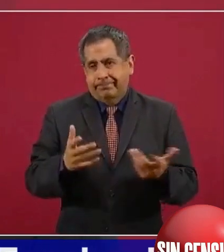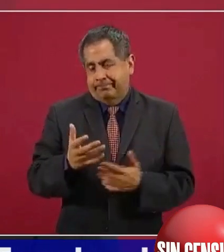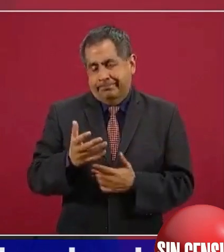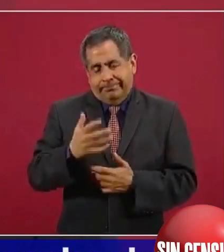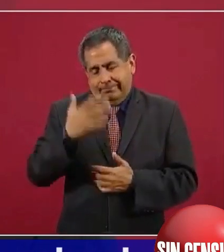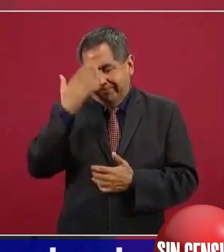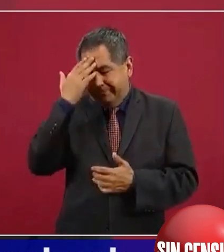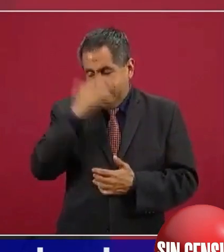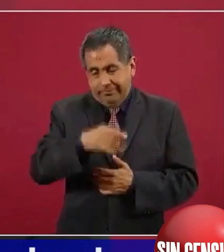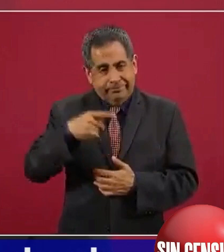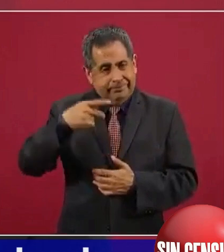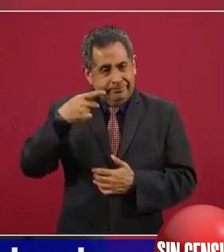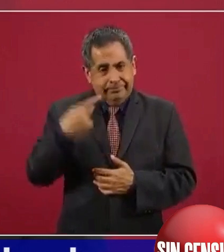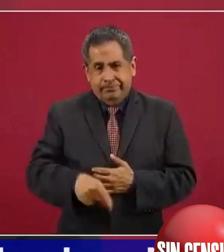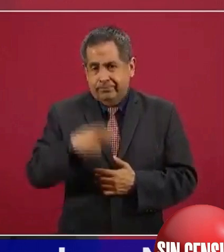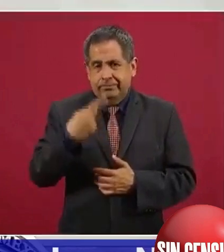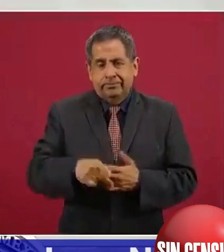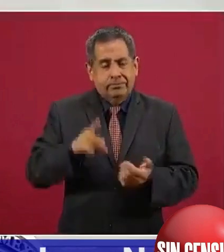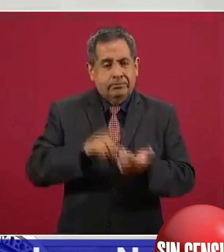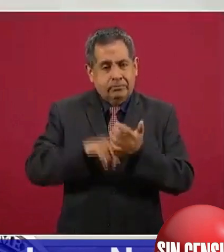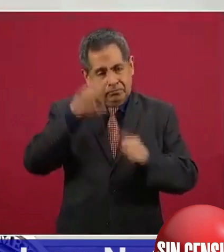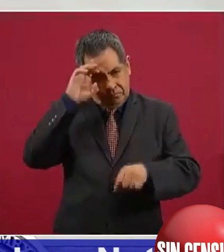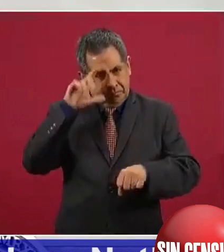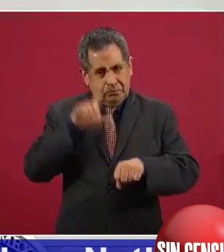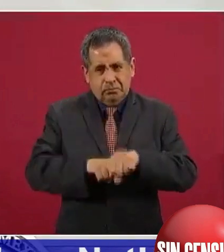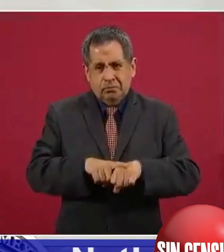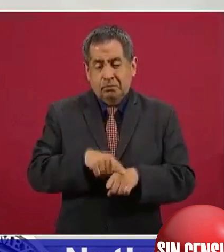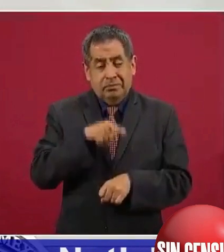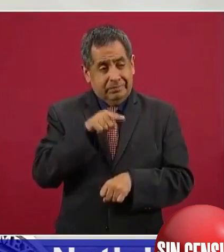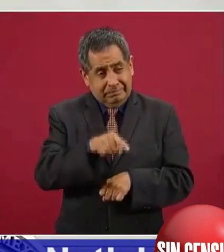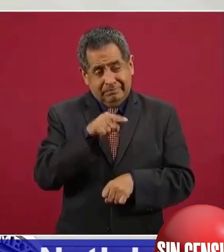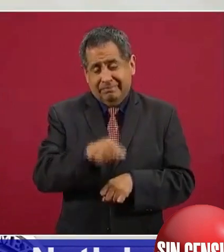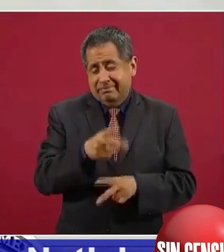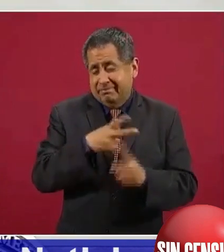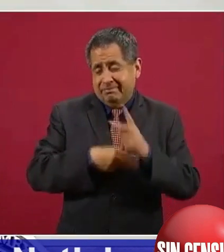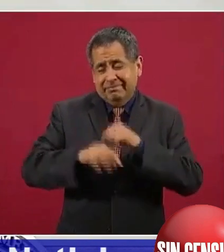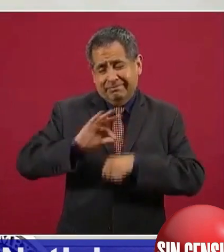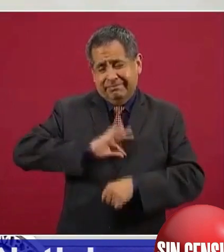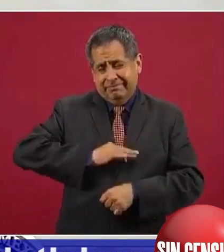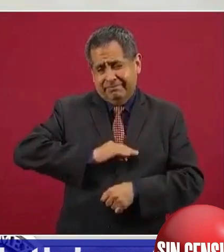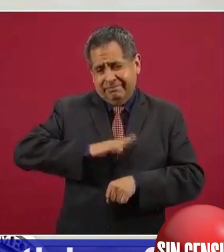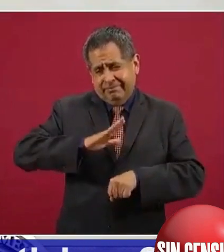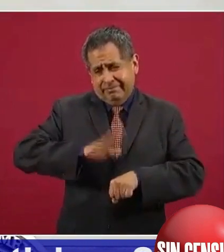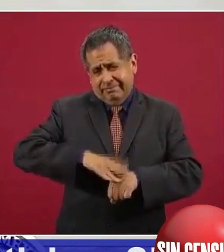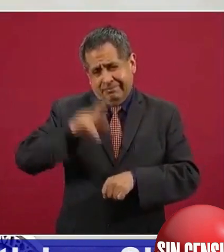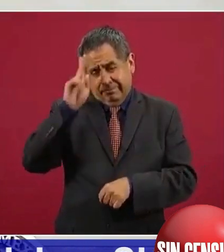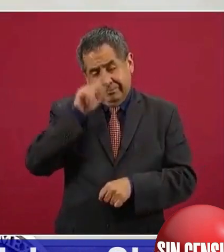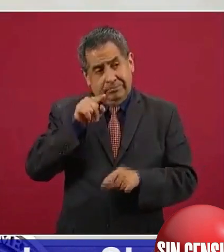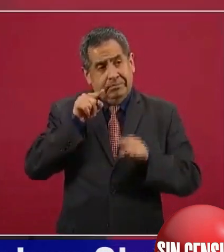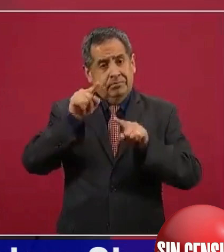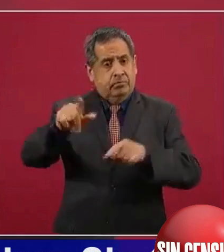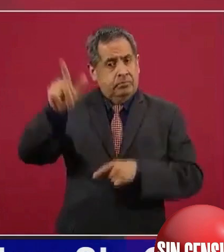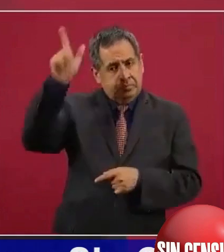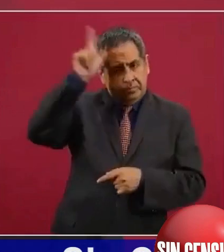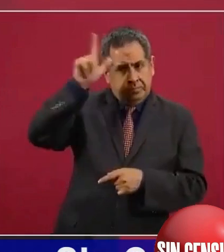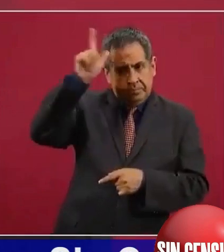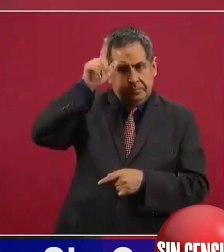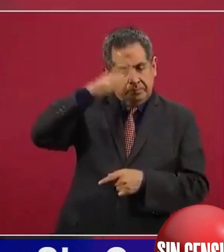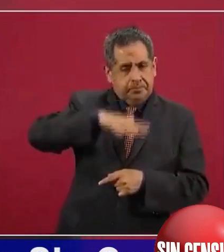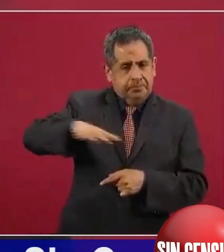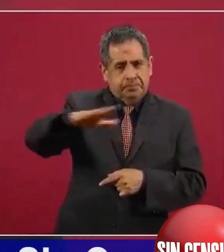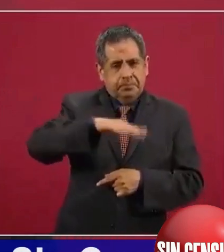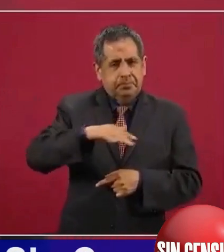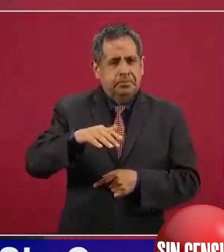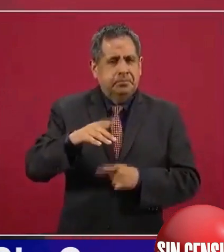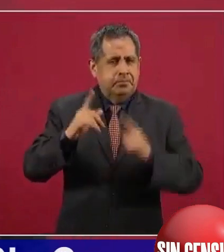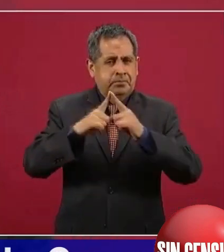indiscutiblemente una oportunidad de altísimo riesgo. En el atrio de la Basílica de Guadalupe, en la región